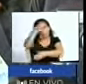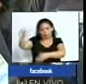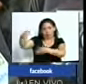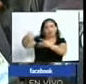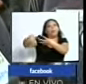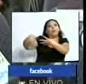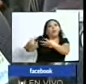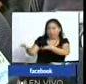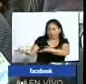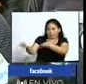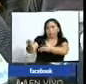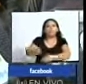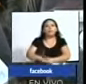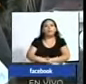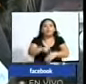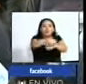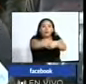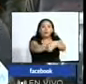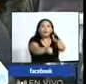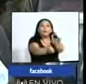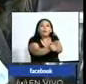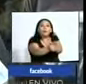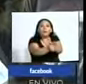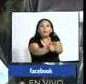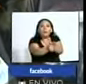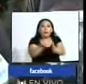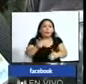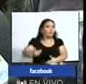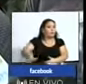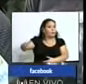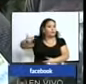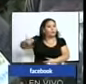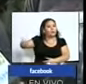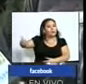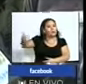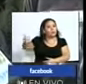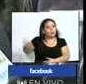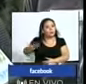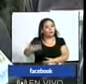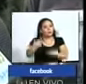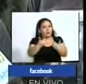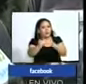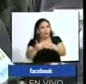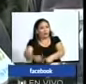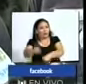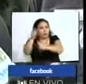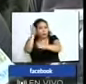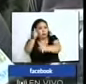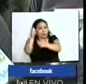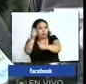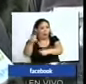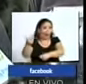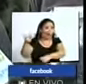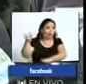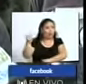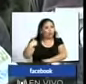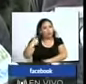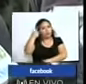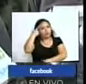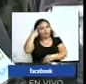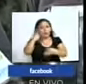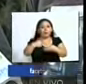ley. La Asamblea Legislativa hace años, ante las diversas manifestaciones, creó la